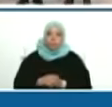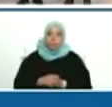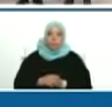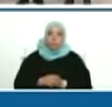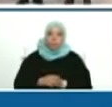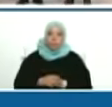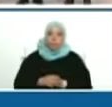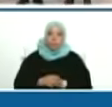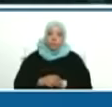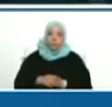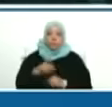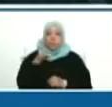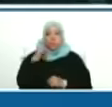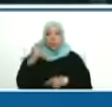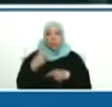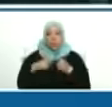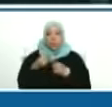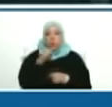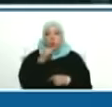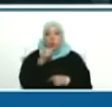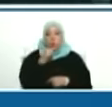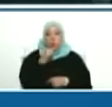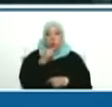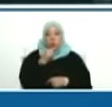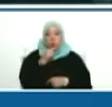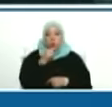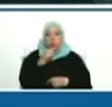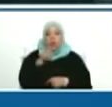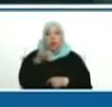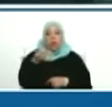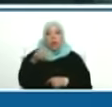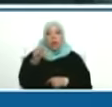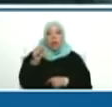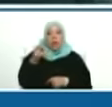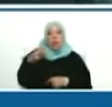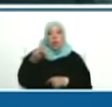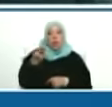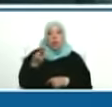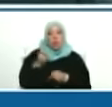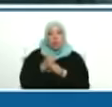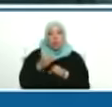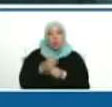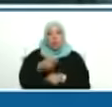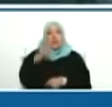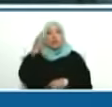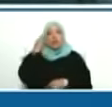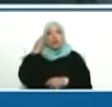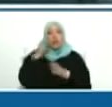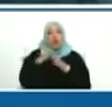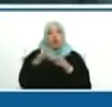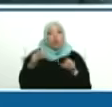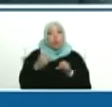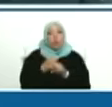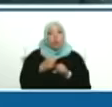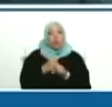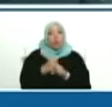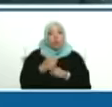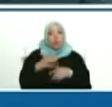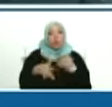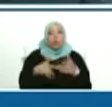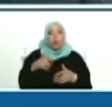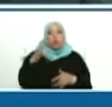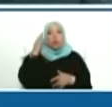Con material reciclado, como me decía Nahum, que Nahum lo sabe todo. Y lo que no lo